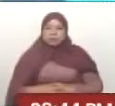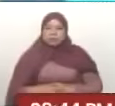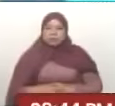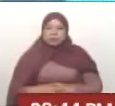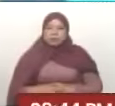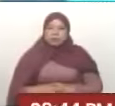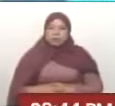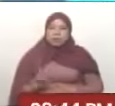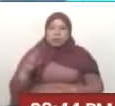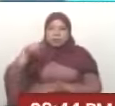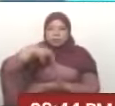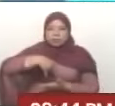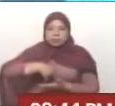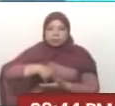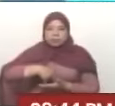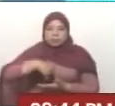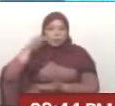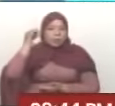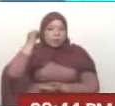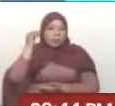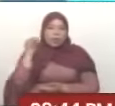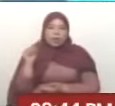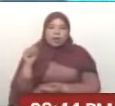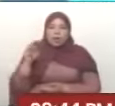En Carabobo, Andrea Morillo.